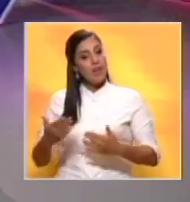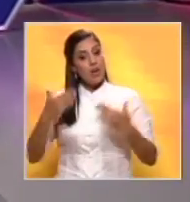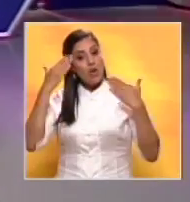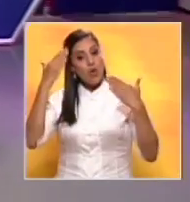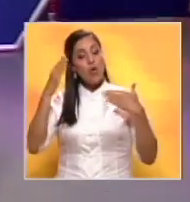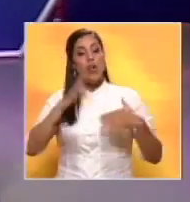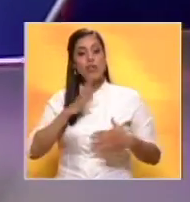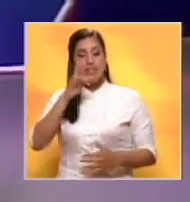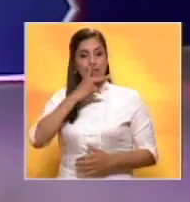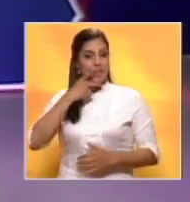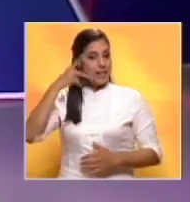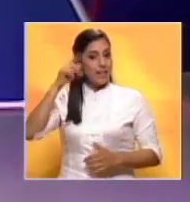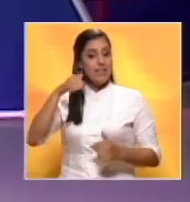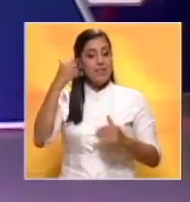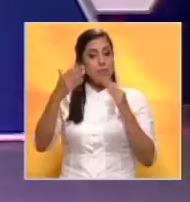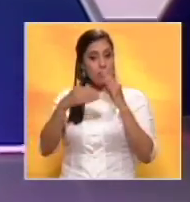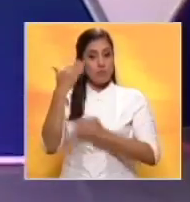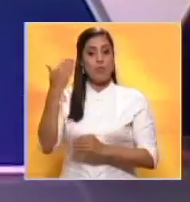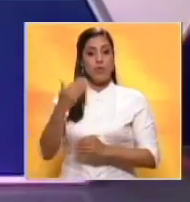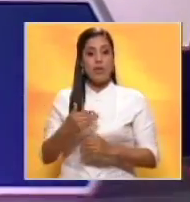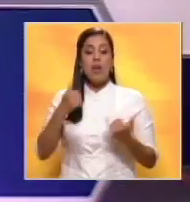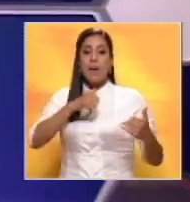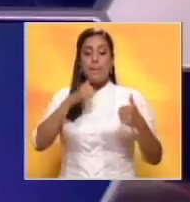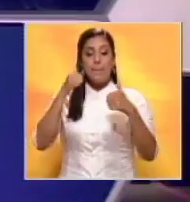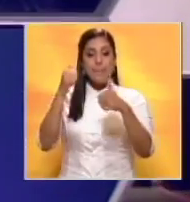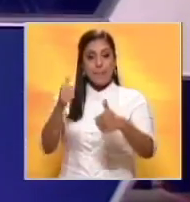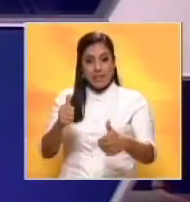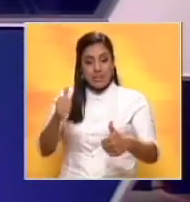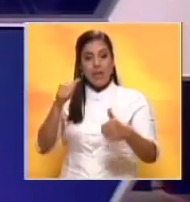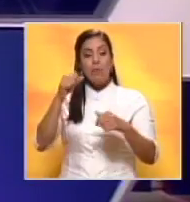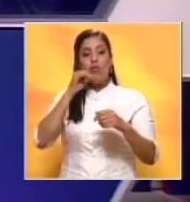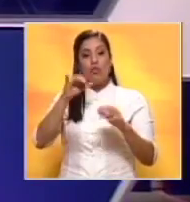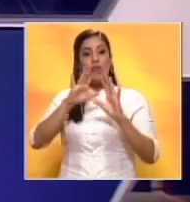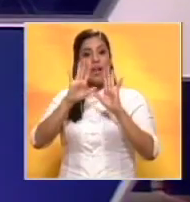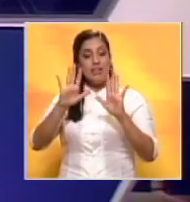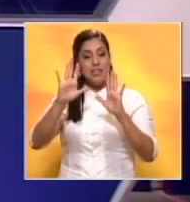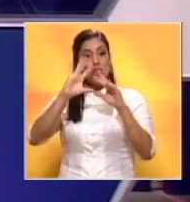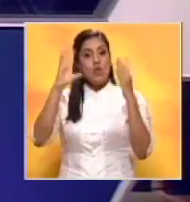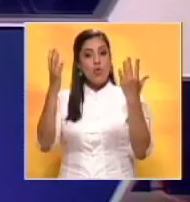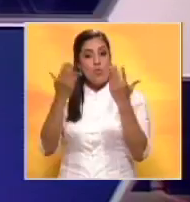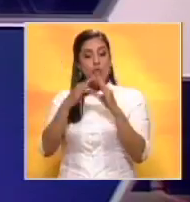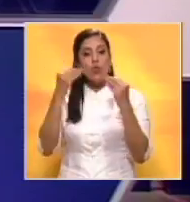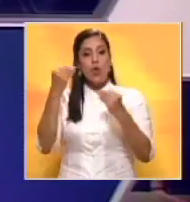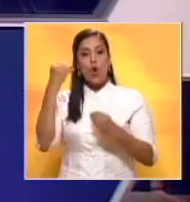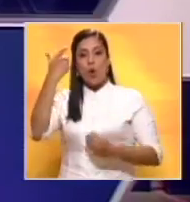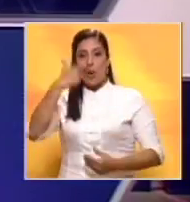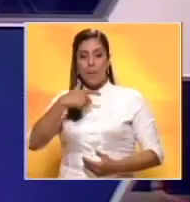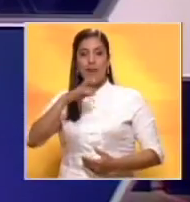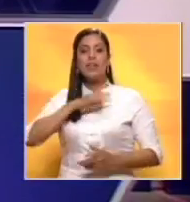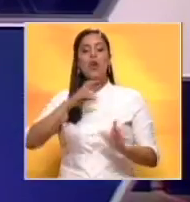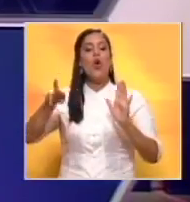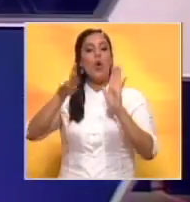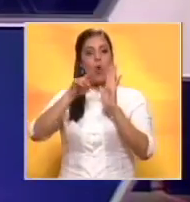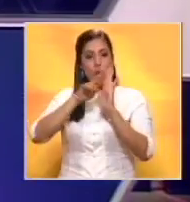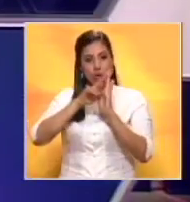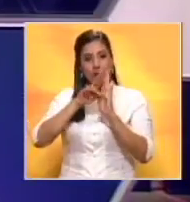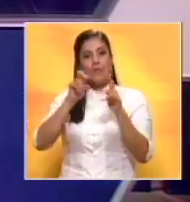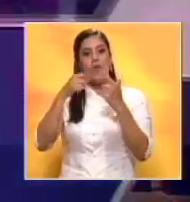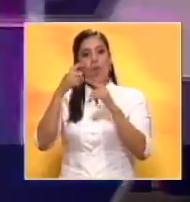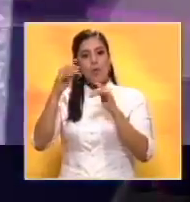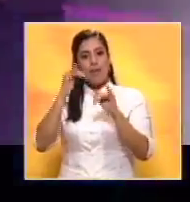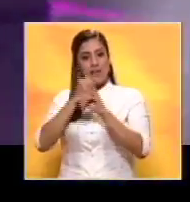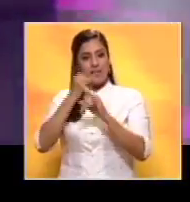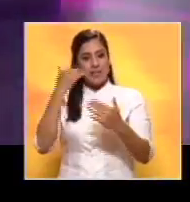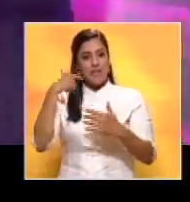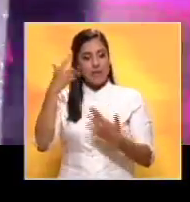Hola, ¿qué tal amigos? Soy Carelis Cuadros y esto es Estrenos y Estrellas. Iniciamos las noticias del mundo del espectáculo con Maluma, quien vuelve a hacer tendencia en las redes